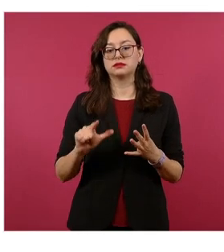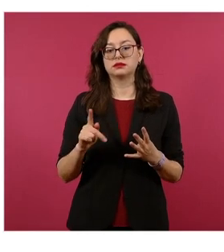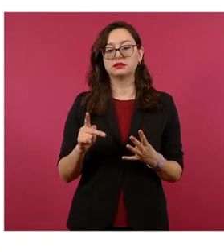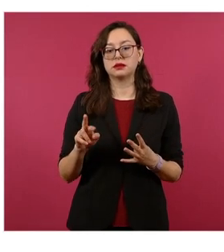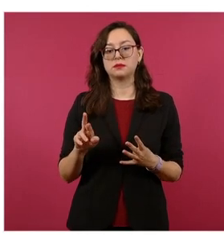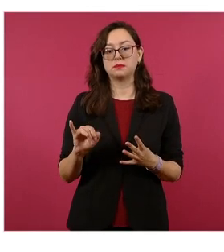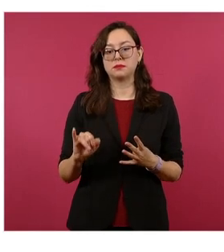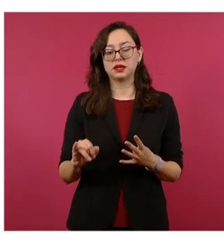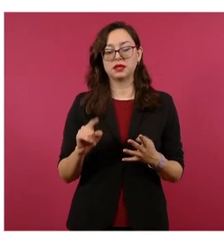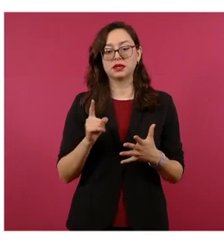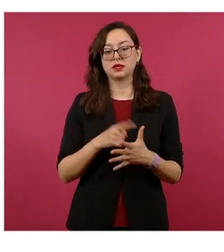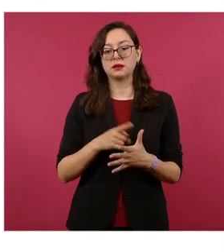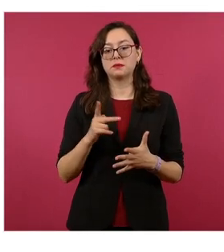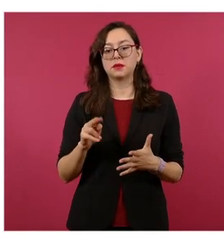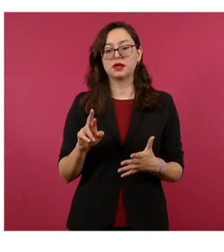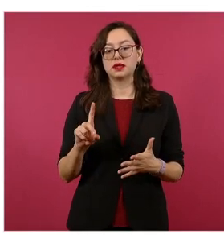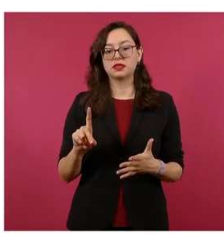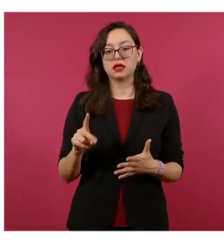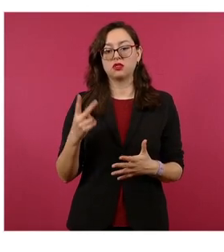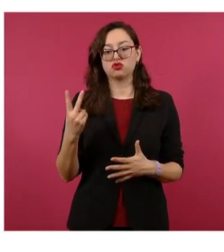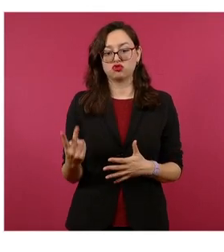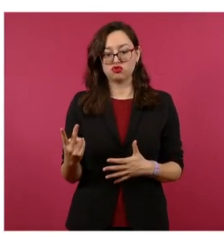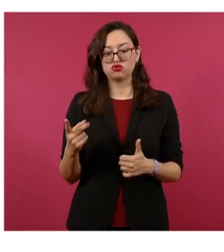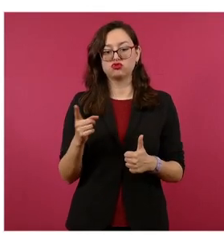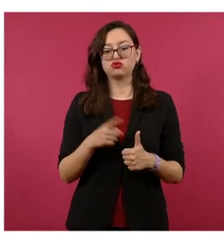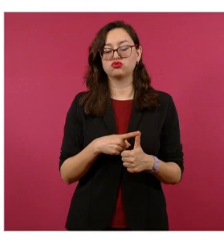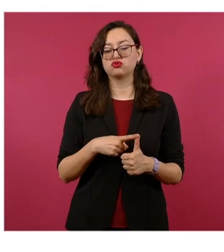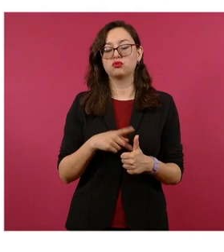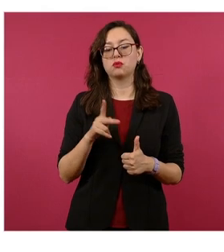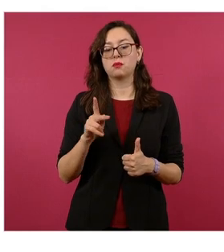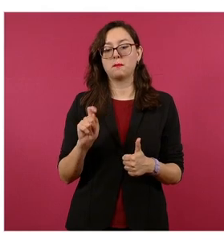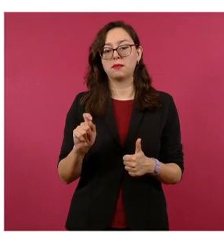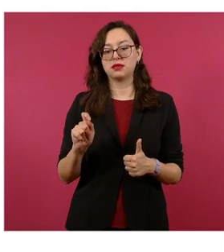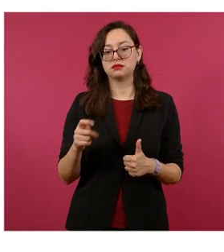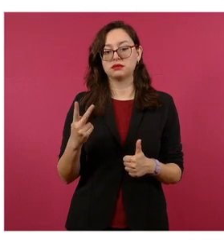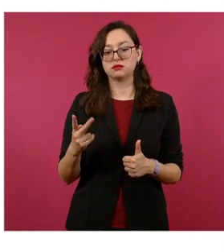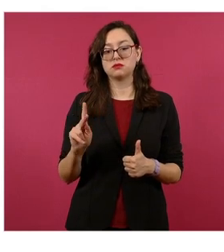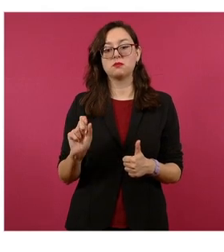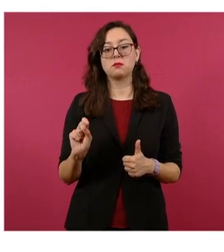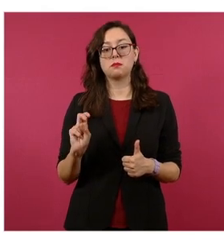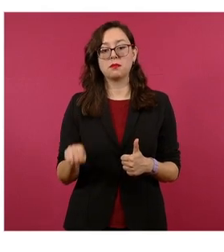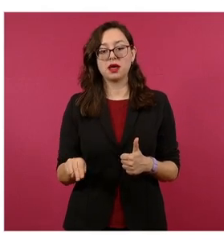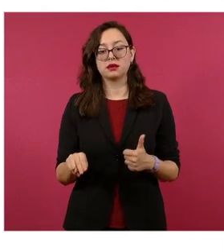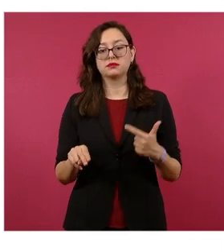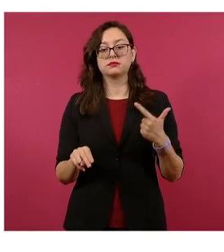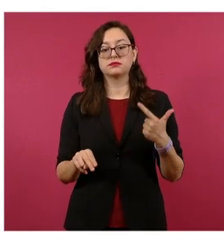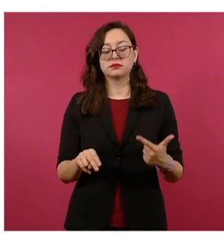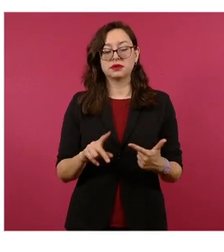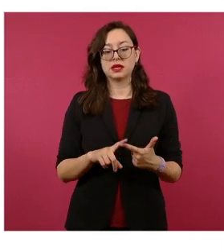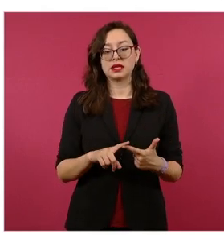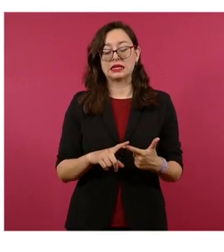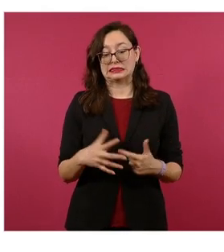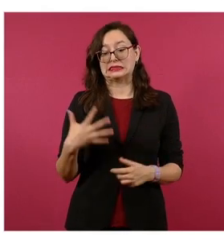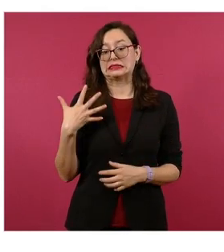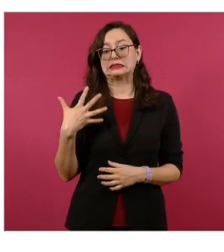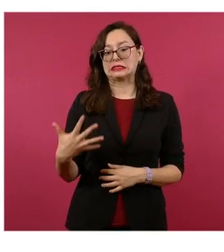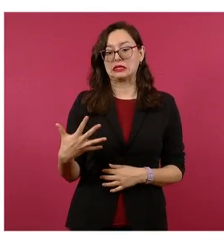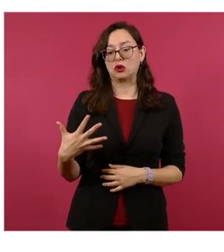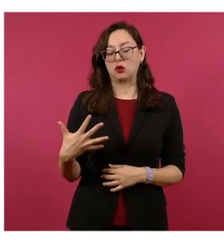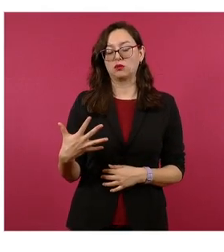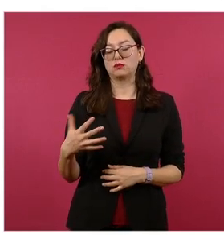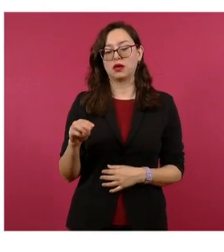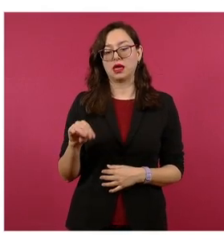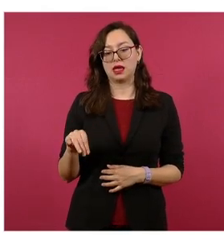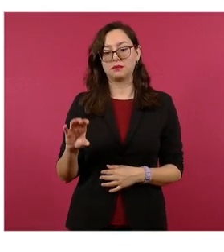2 por el PRD, 22 por el PAN y 5 por Movimiento Ciudadano, para dar un